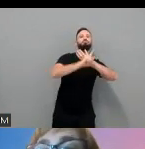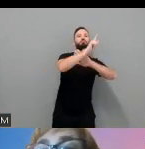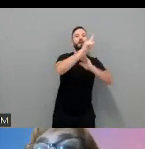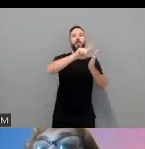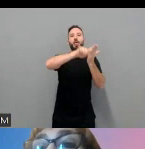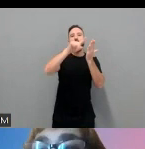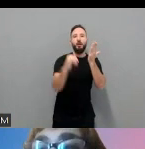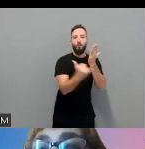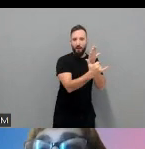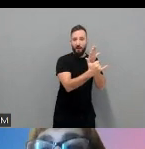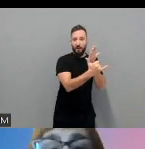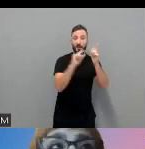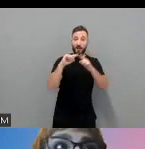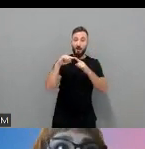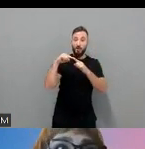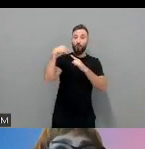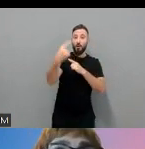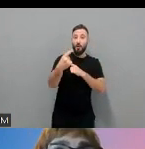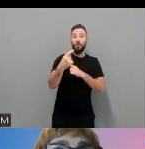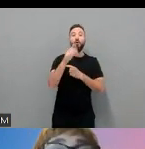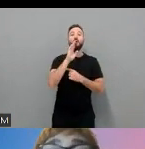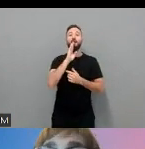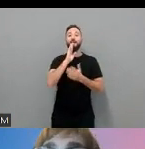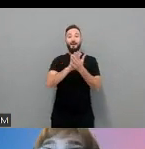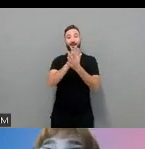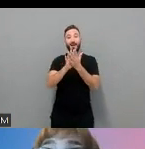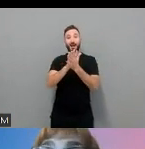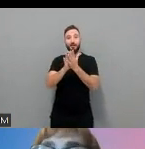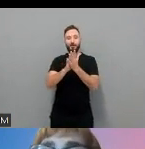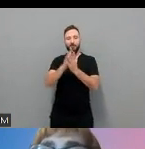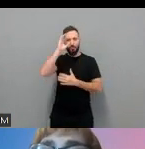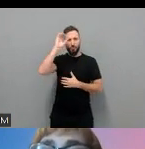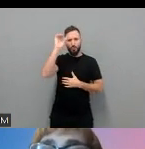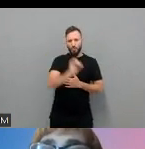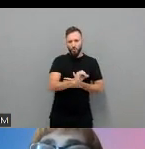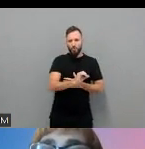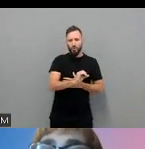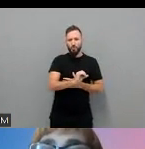lenguaje al que luego coadyuvan, como hemos podido observar